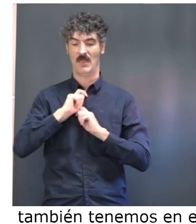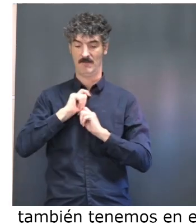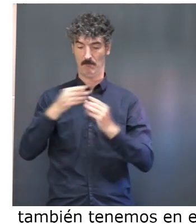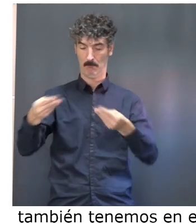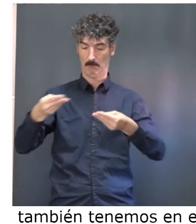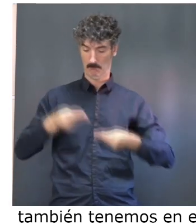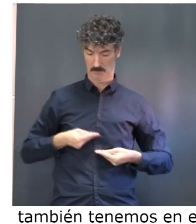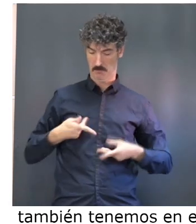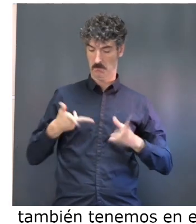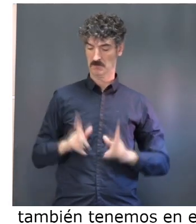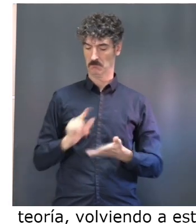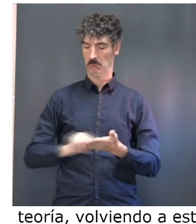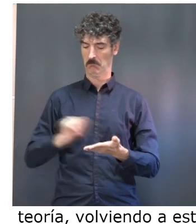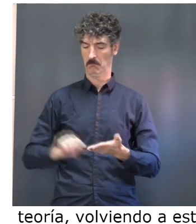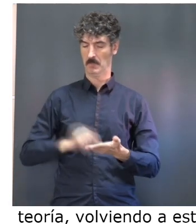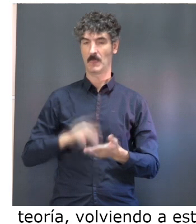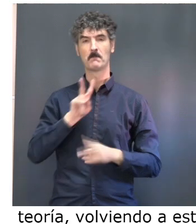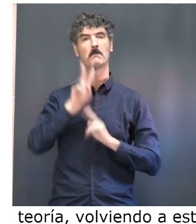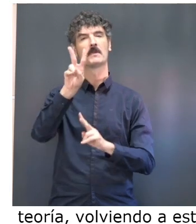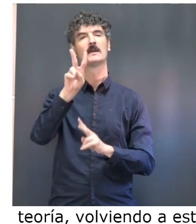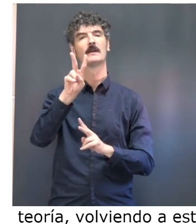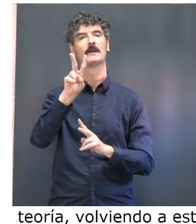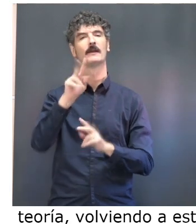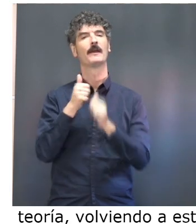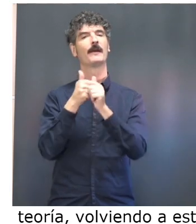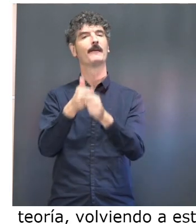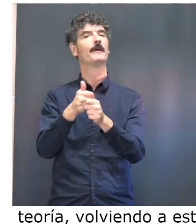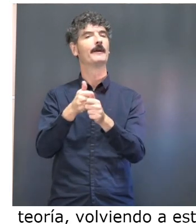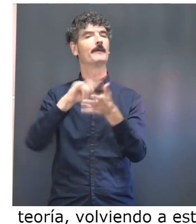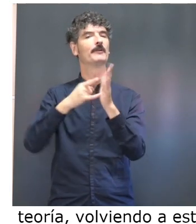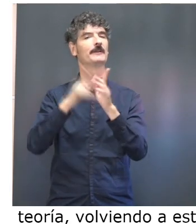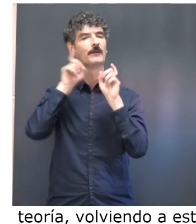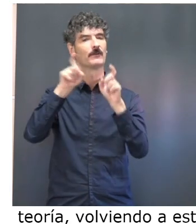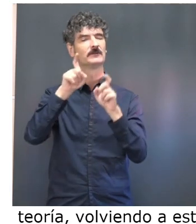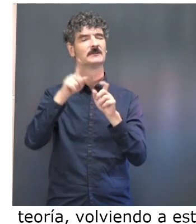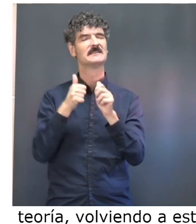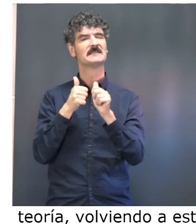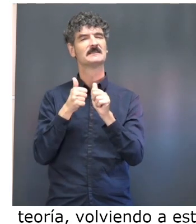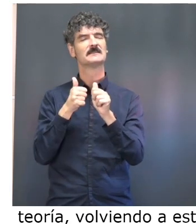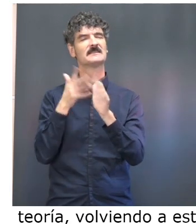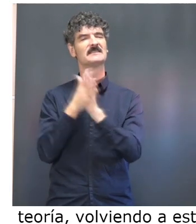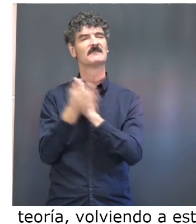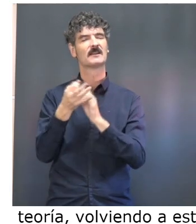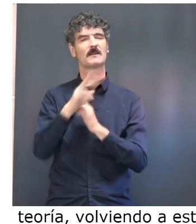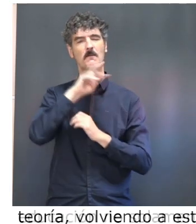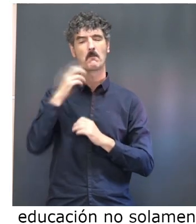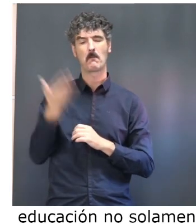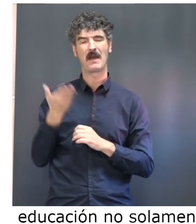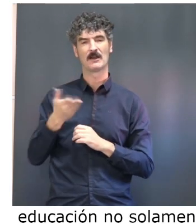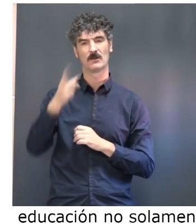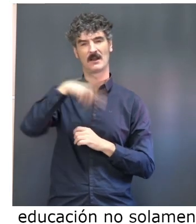siento a hacerla, o miro y acompaño el proyecto educativo. Significa también qué valor le das